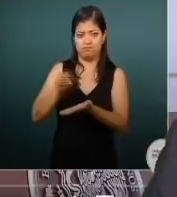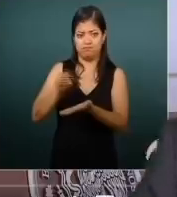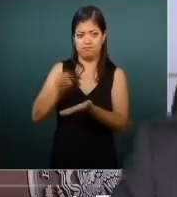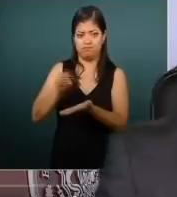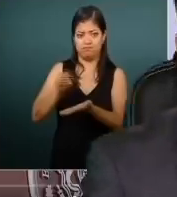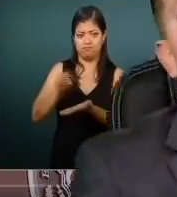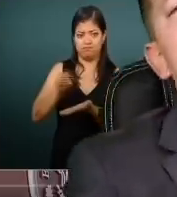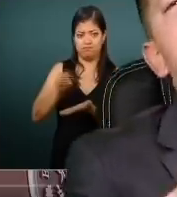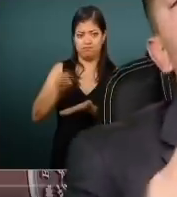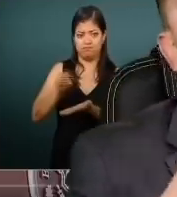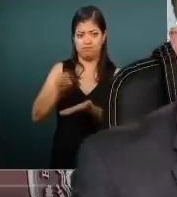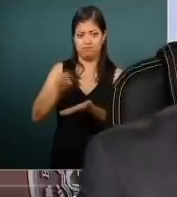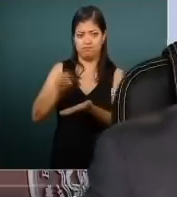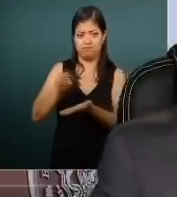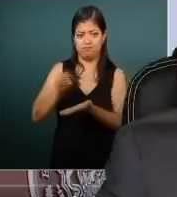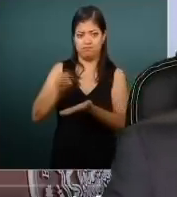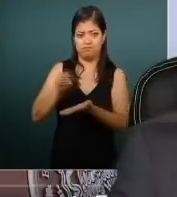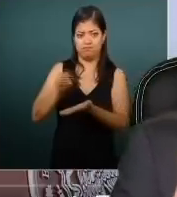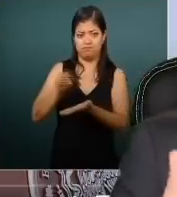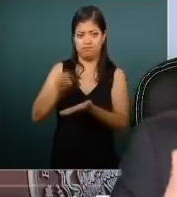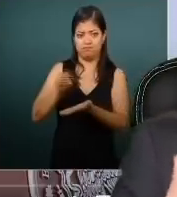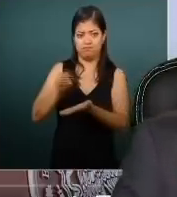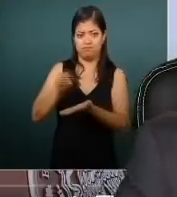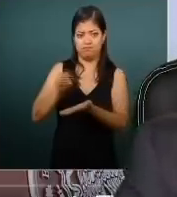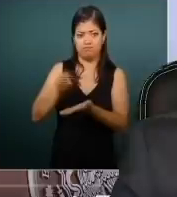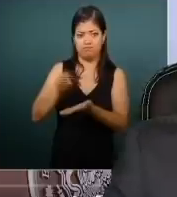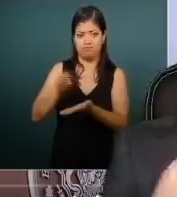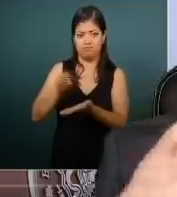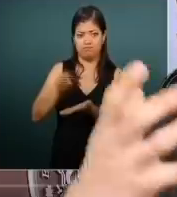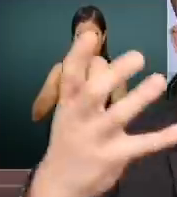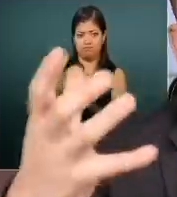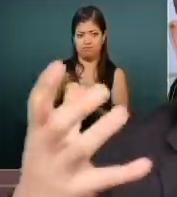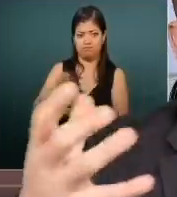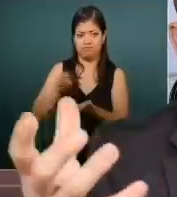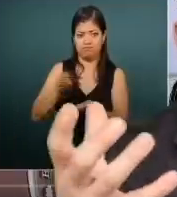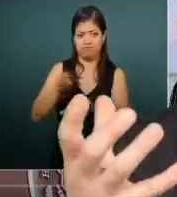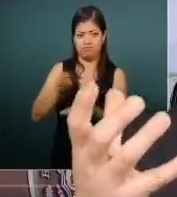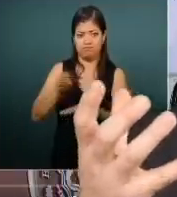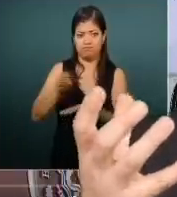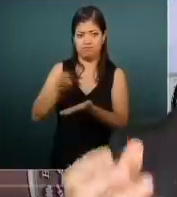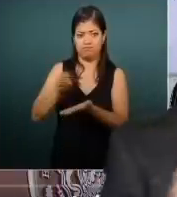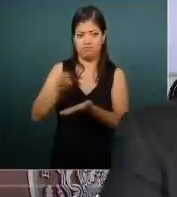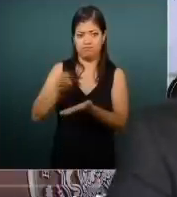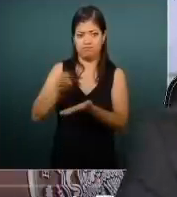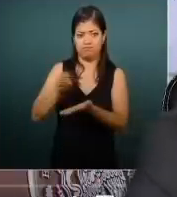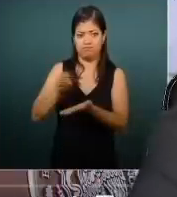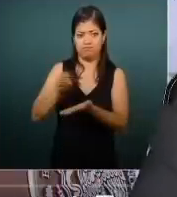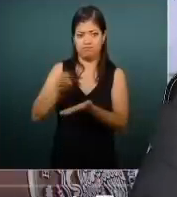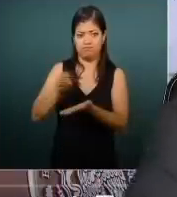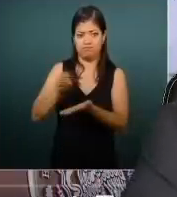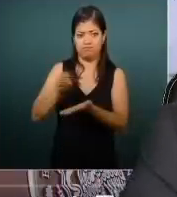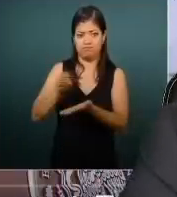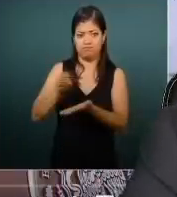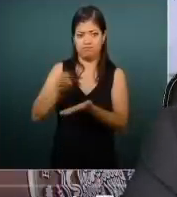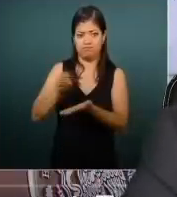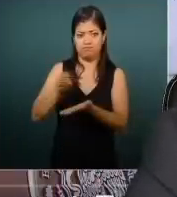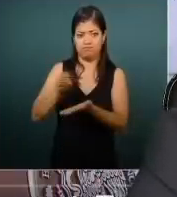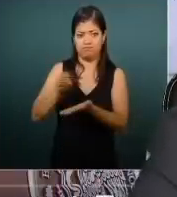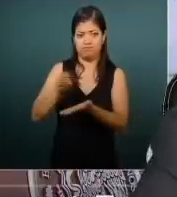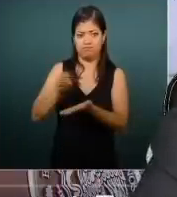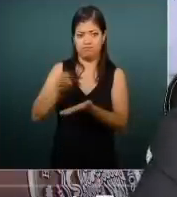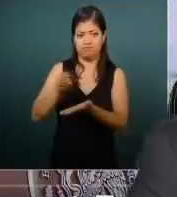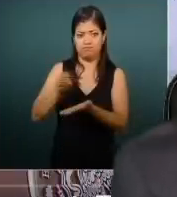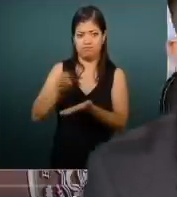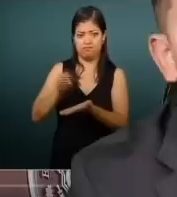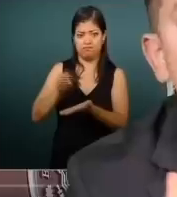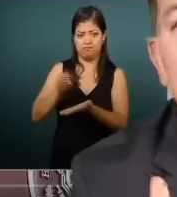ha asegurado que tenía pruebas a ver señor si las tiene de un vídeo de un señalamiento que hizo público porque tiene que andar tanto